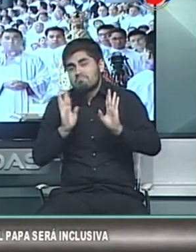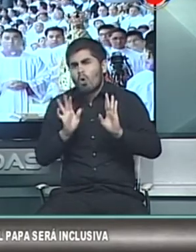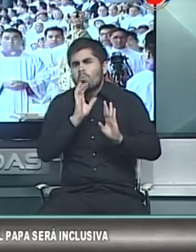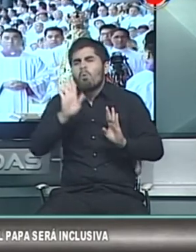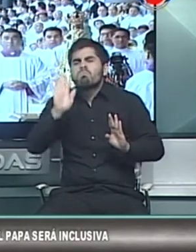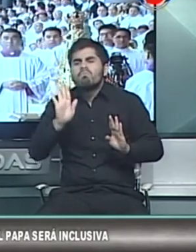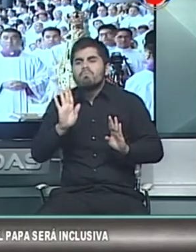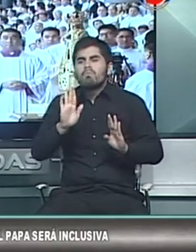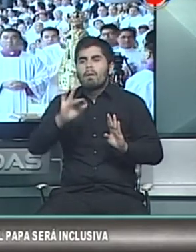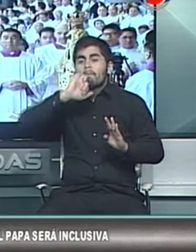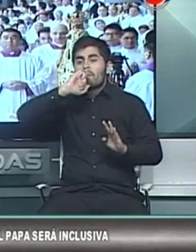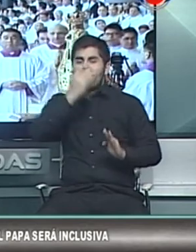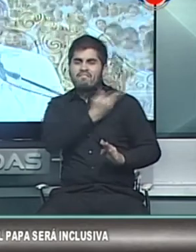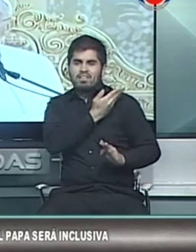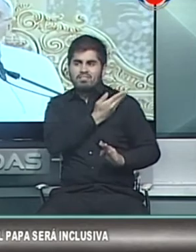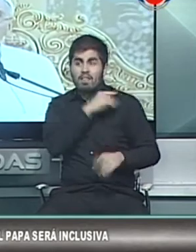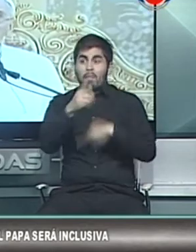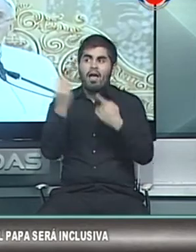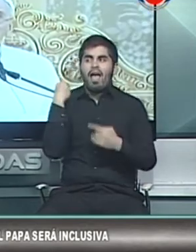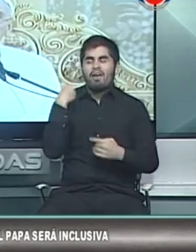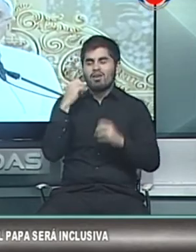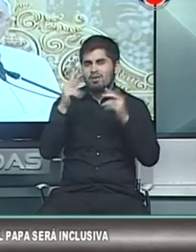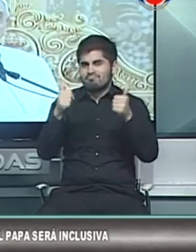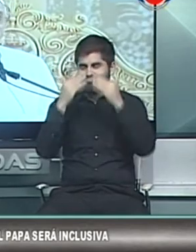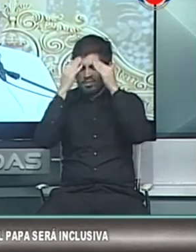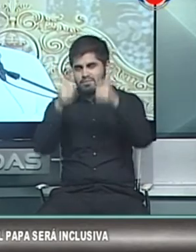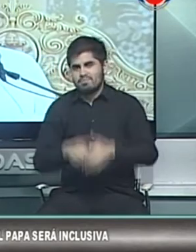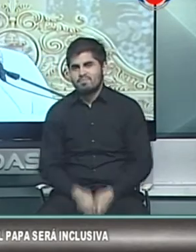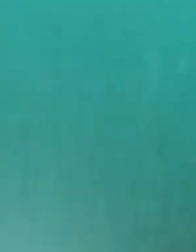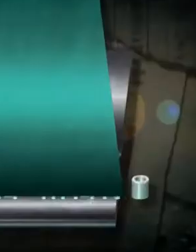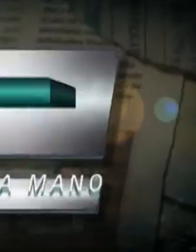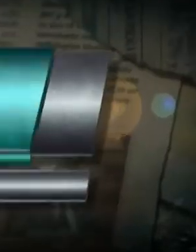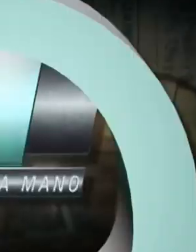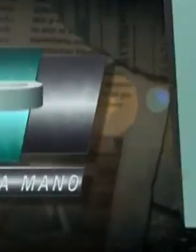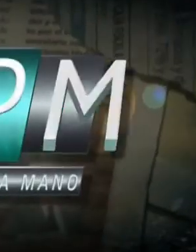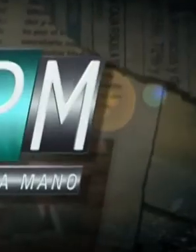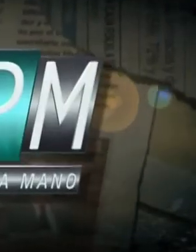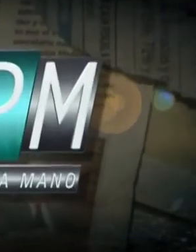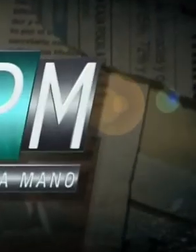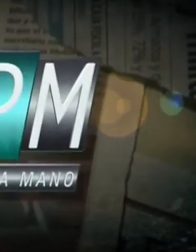señas sale el Santo Padre de Paraguay. Muy bien, y después nos cuentan. Muchas gracias, César, nuevamente. Gracias. Hacemos...